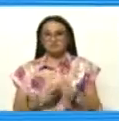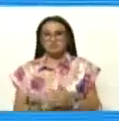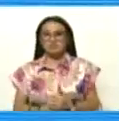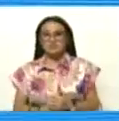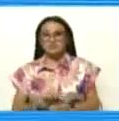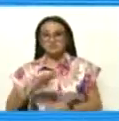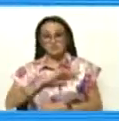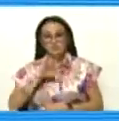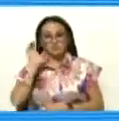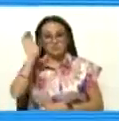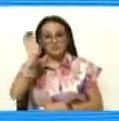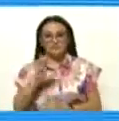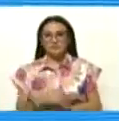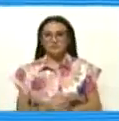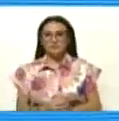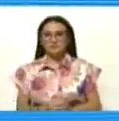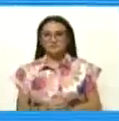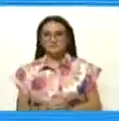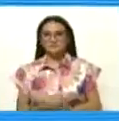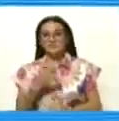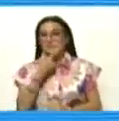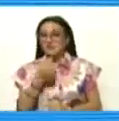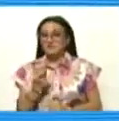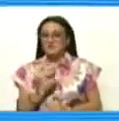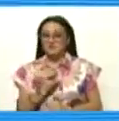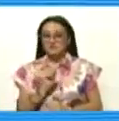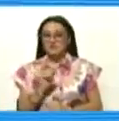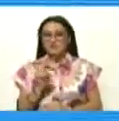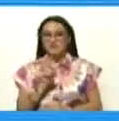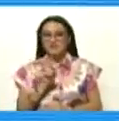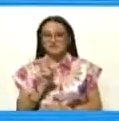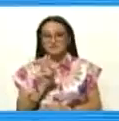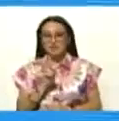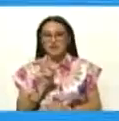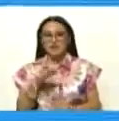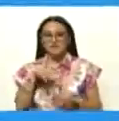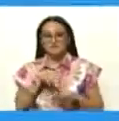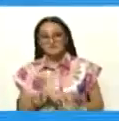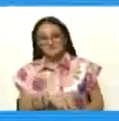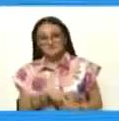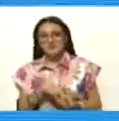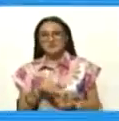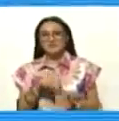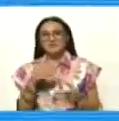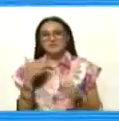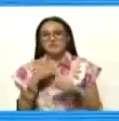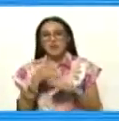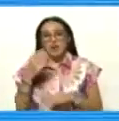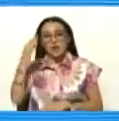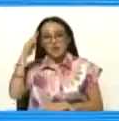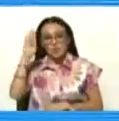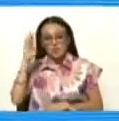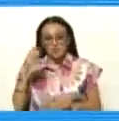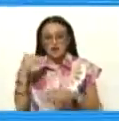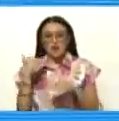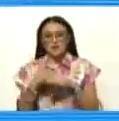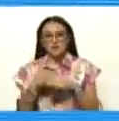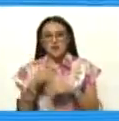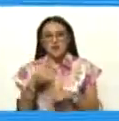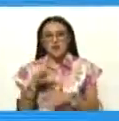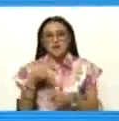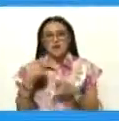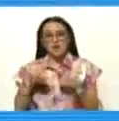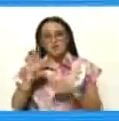nuestra patria. Y no ha sido fácil. Venezuela ha estado sometida, como ha estado Cuba, como estuvo Vietnam, como estuvo China, en una